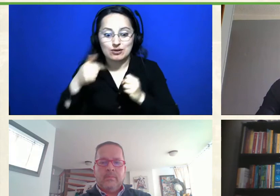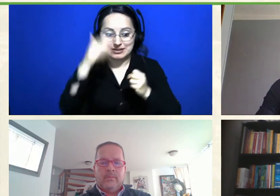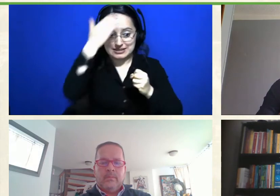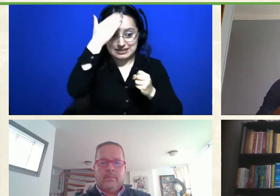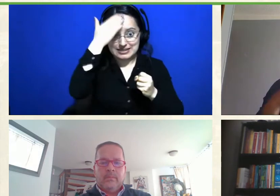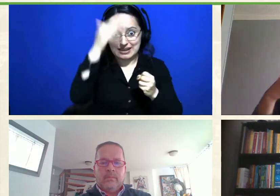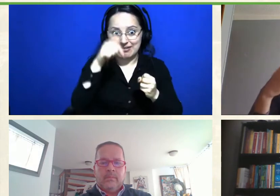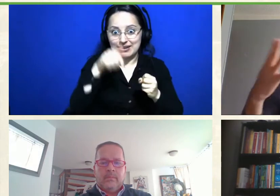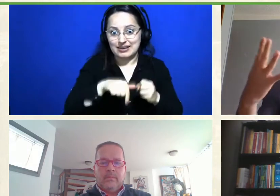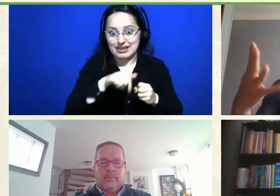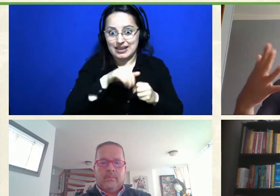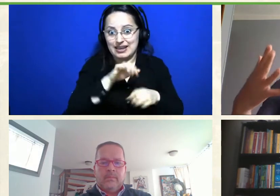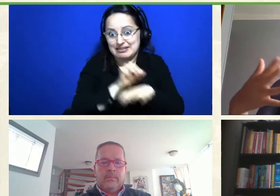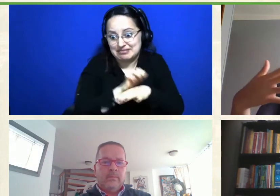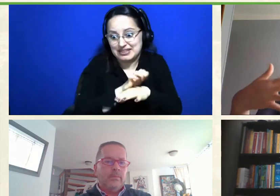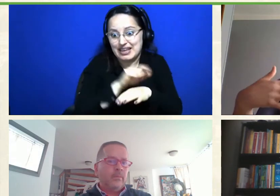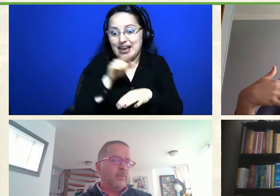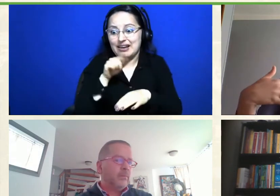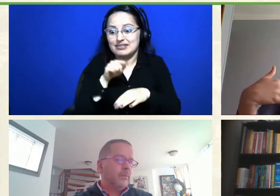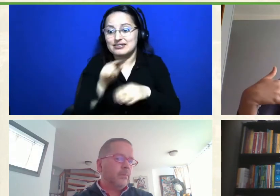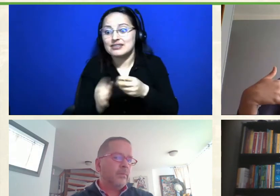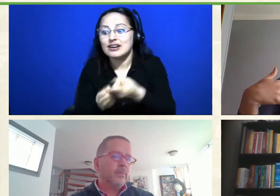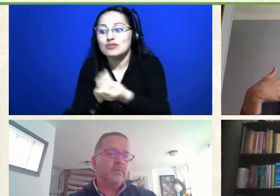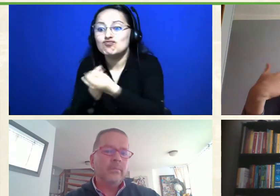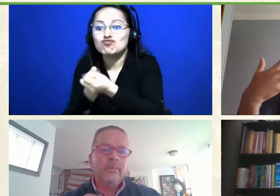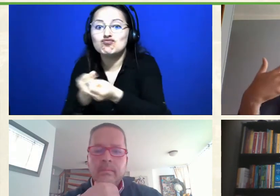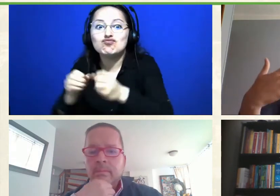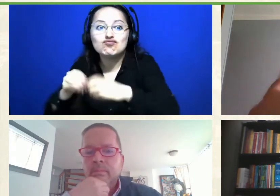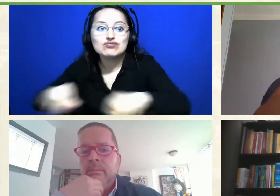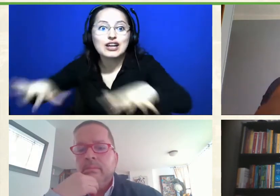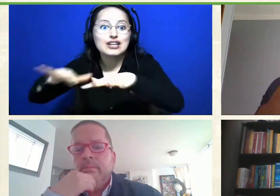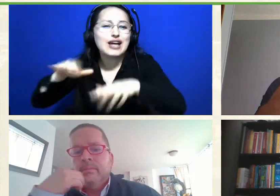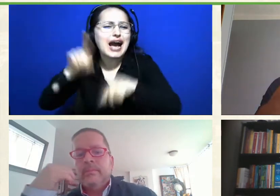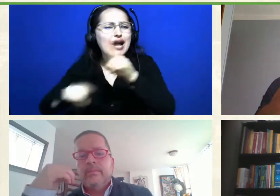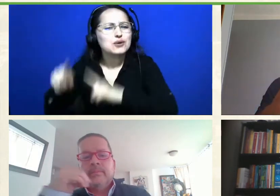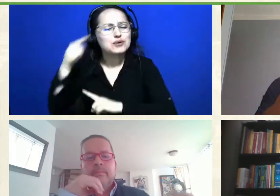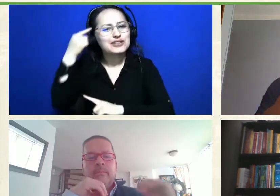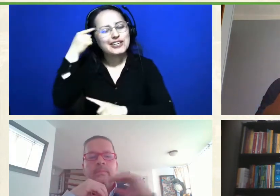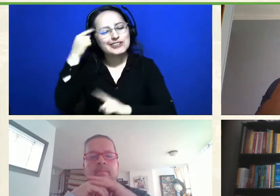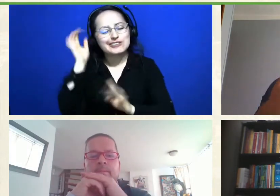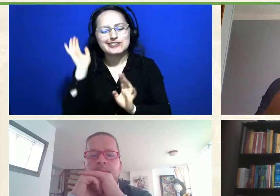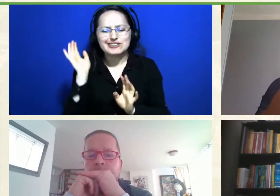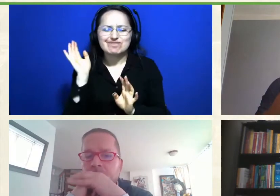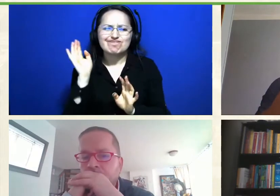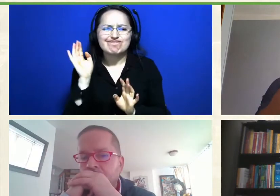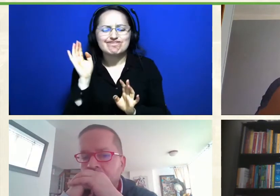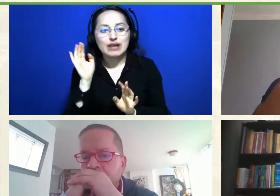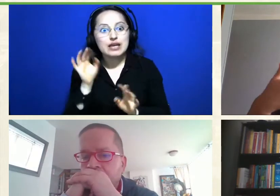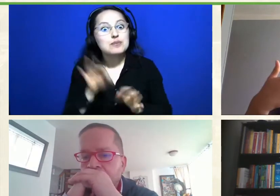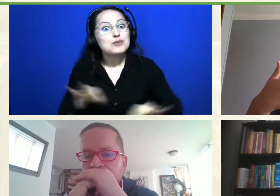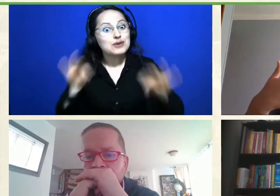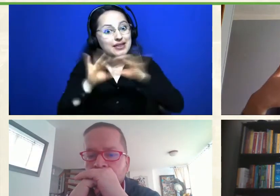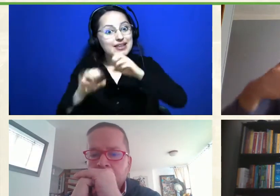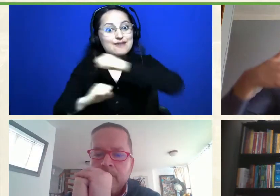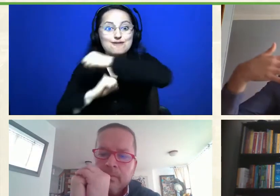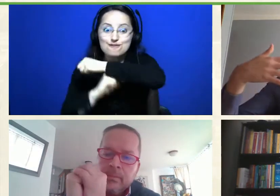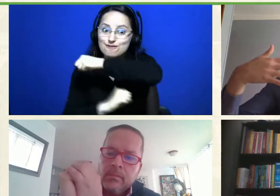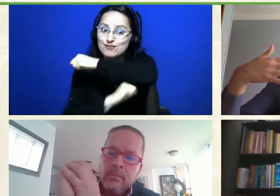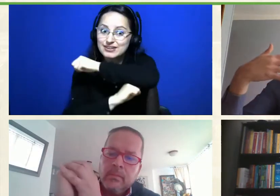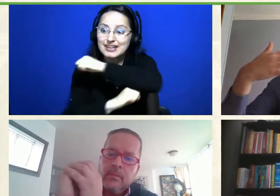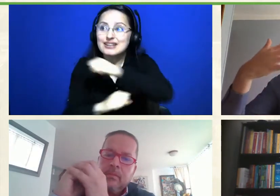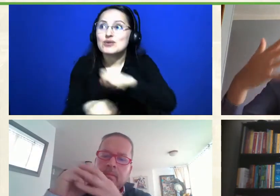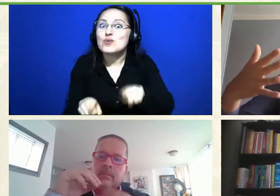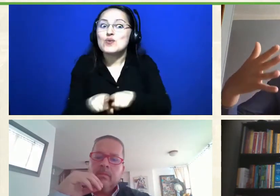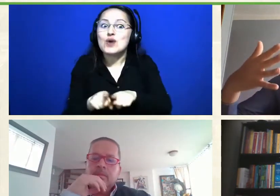como esa especie de gobernanza que a veces olvidamos y que es necesario como fortalecer porque es una comunión